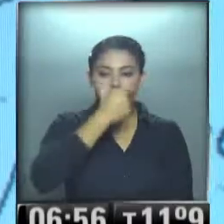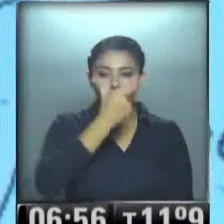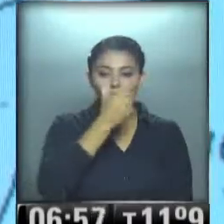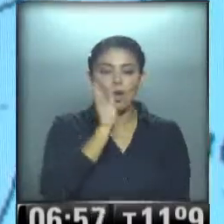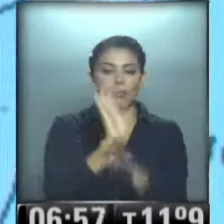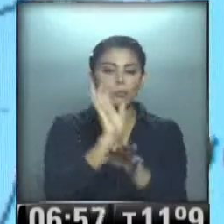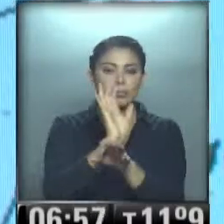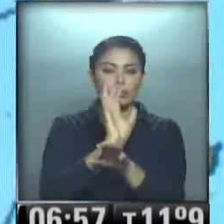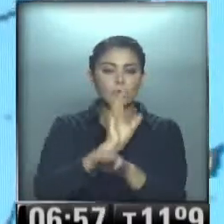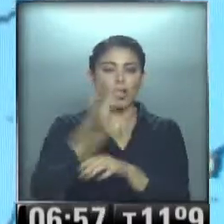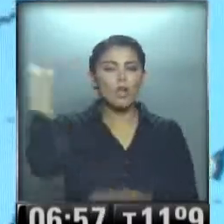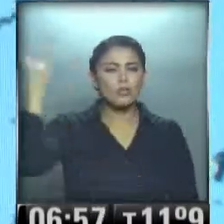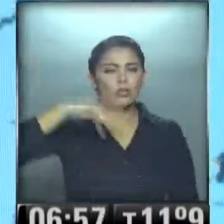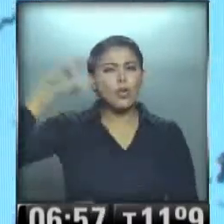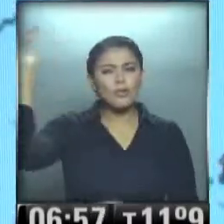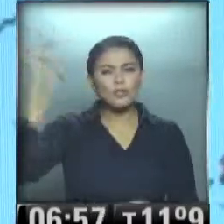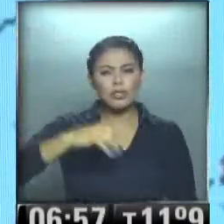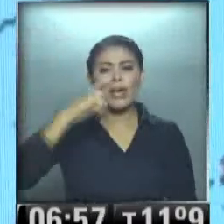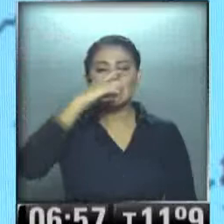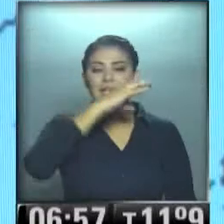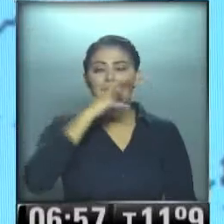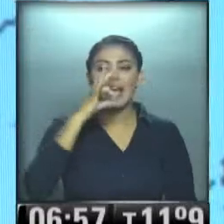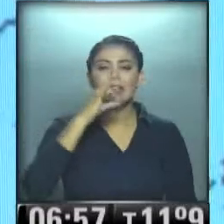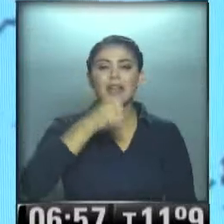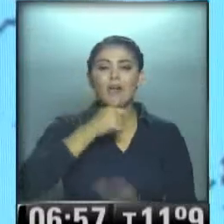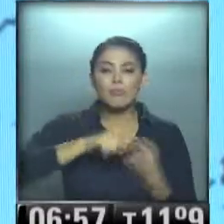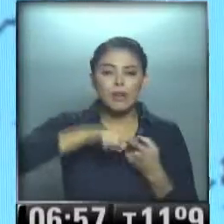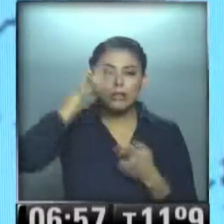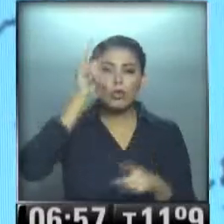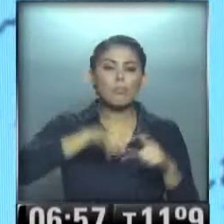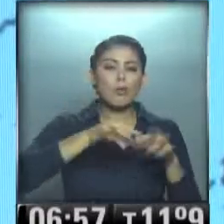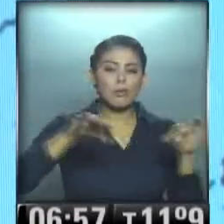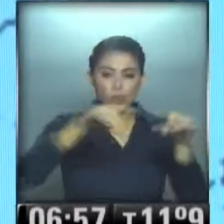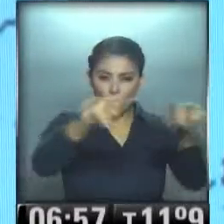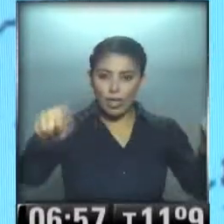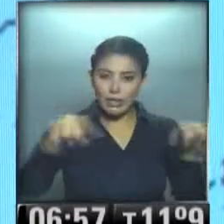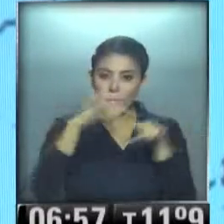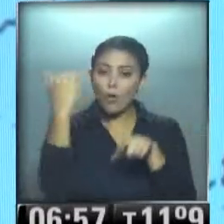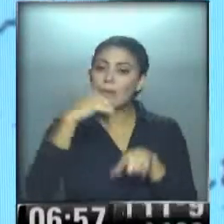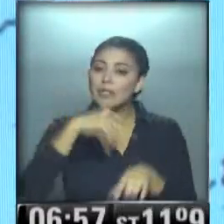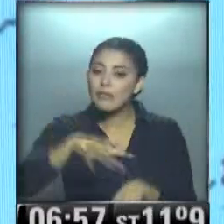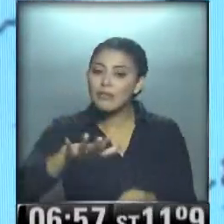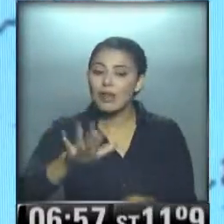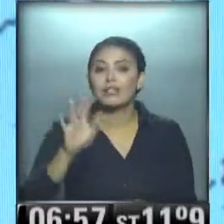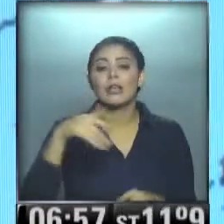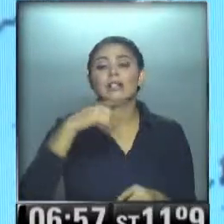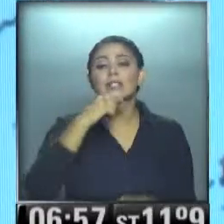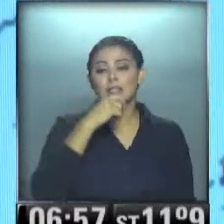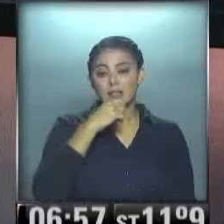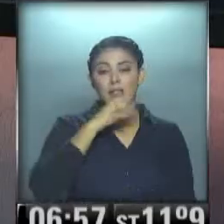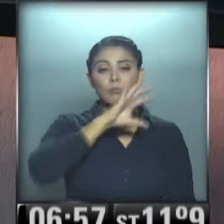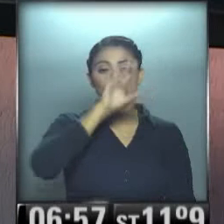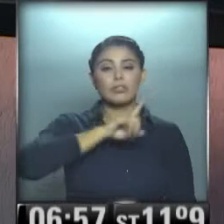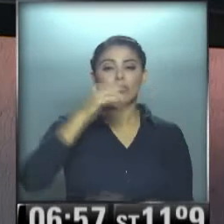a precipitaciones de más de 70 litros por metro cuadrado para el día jueves, así que atención con la llegada del frente frío al norte del